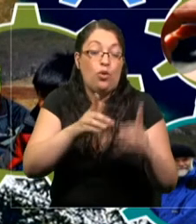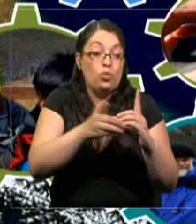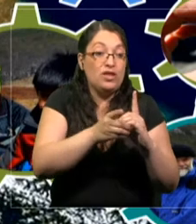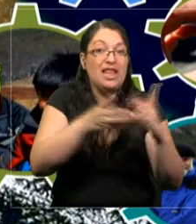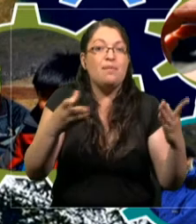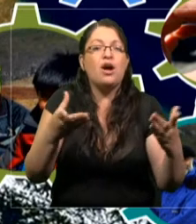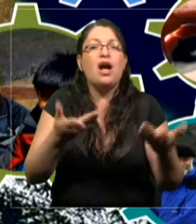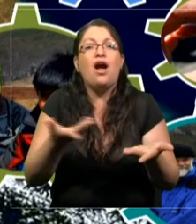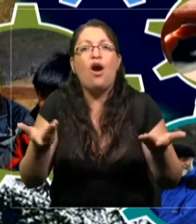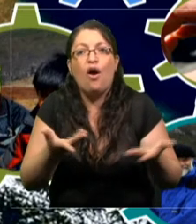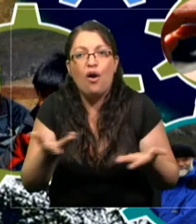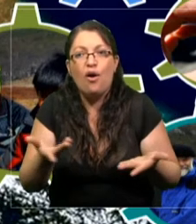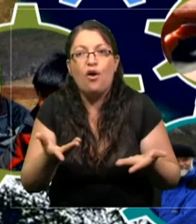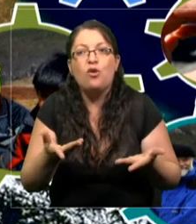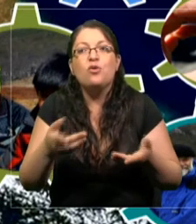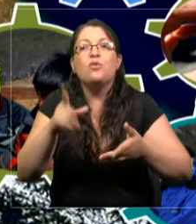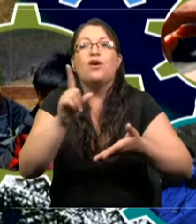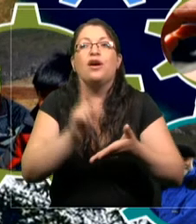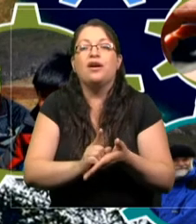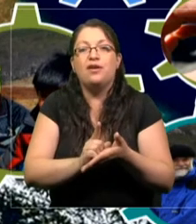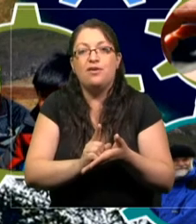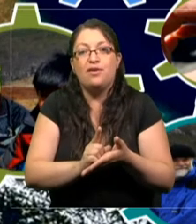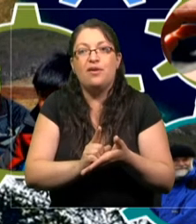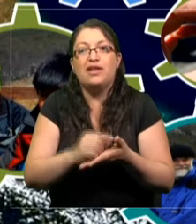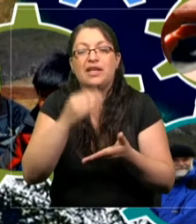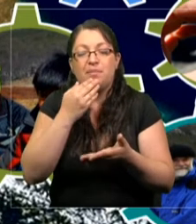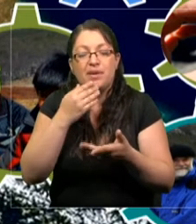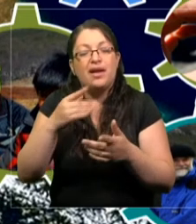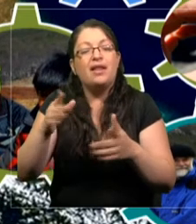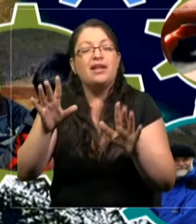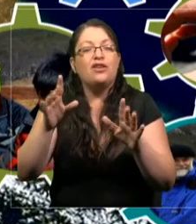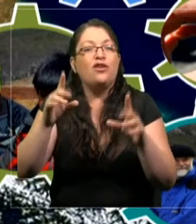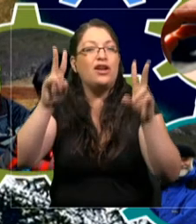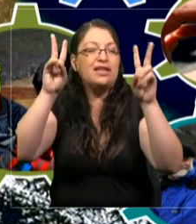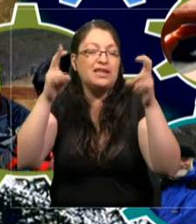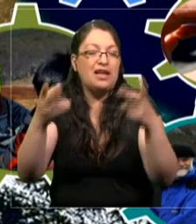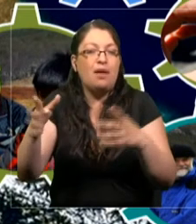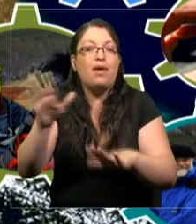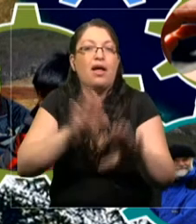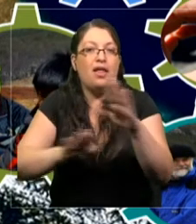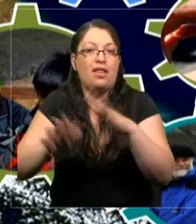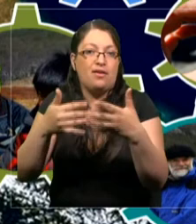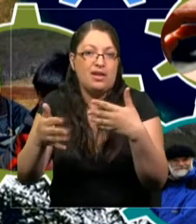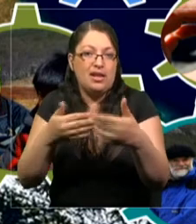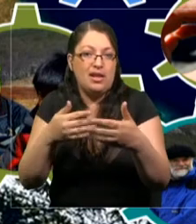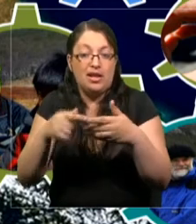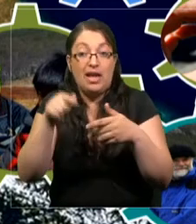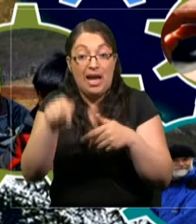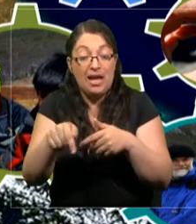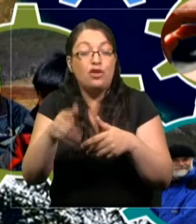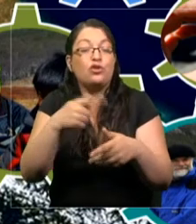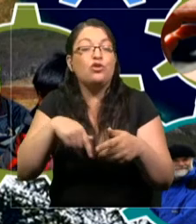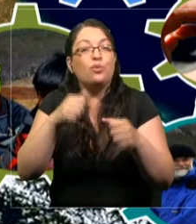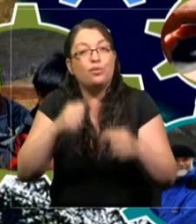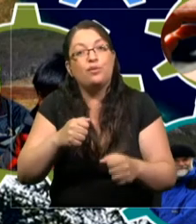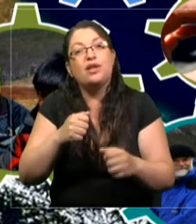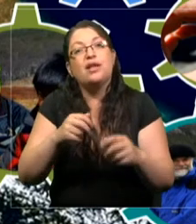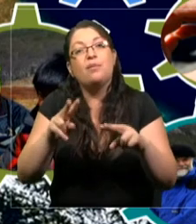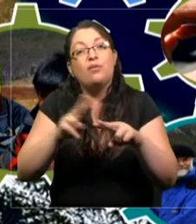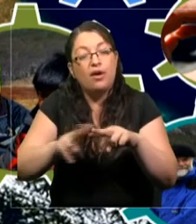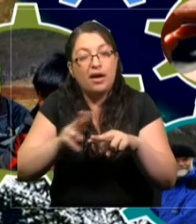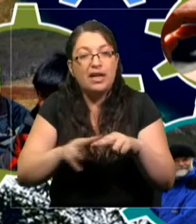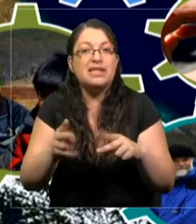a través del espacio que nos mandata la conservación de la naturaleza y con ello podamos ir construyendo y